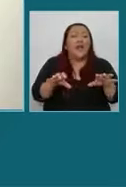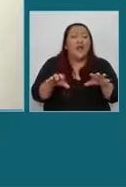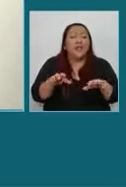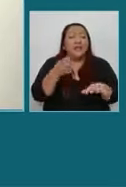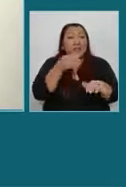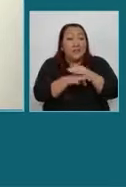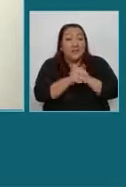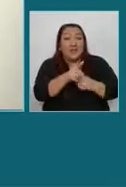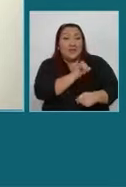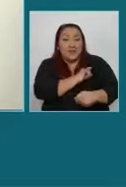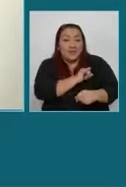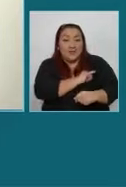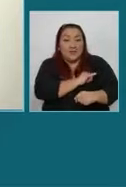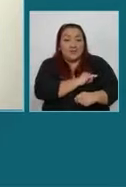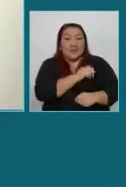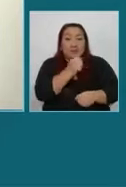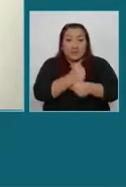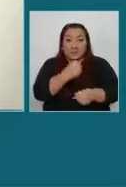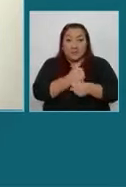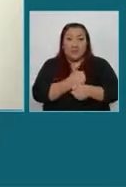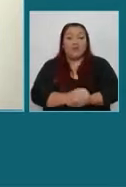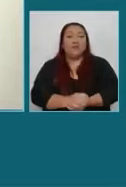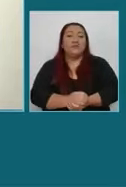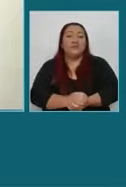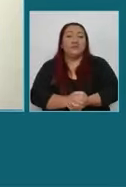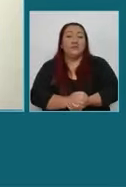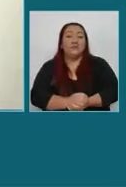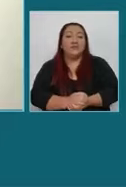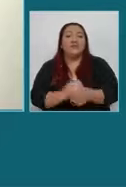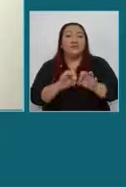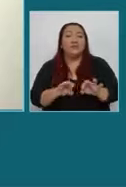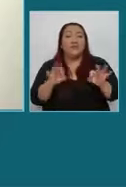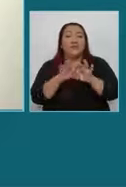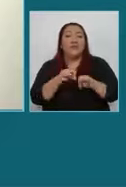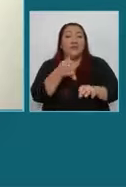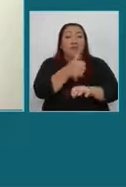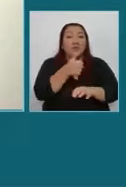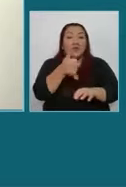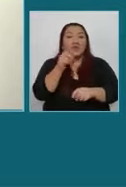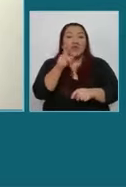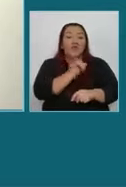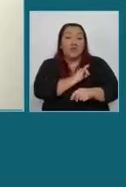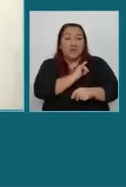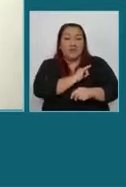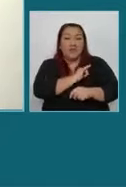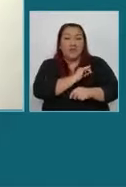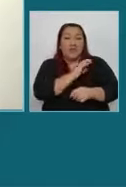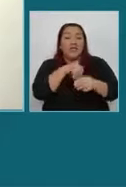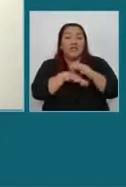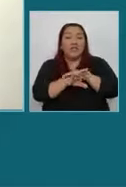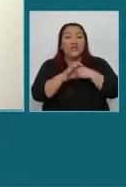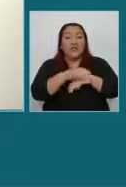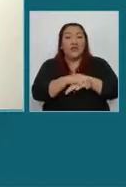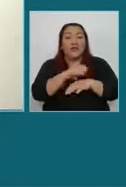tienen en la organización donde ustedes trabajan y el rol de cada una de sus organizaciones en el